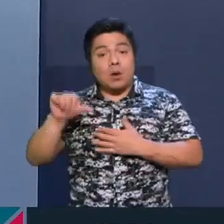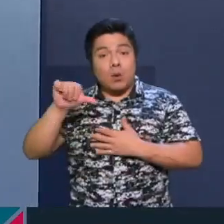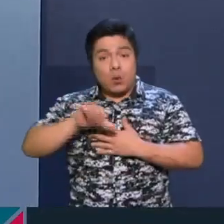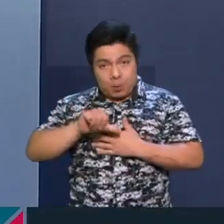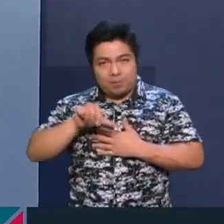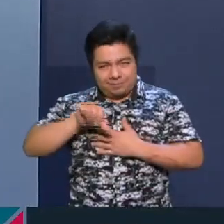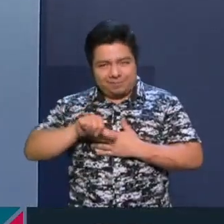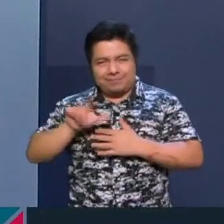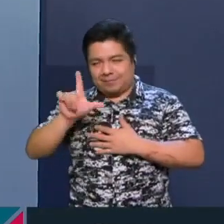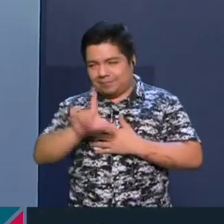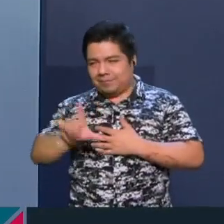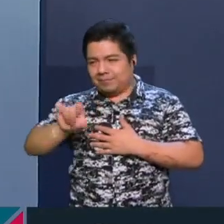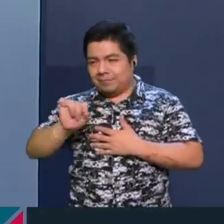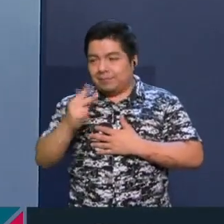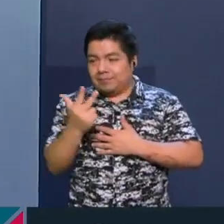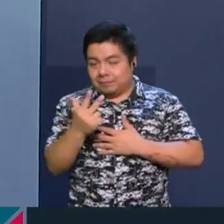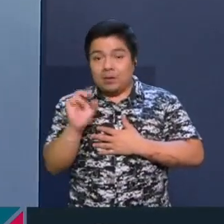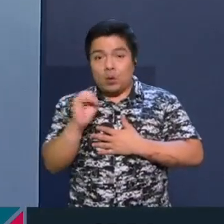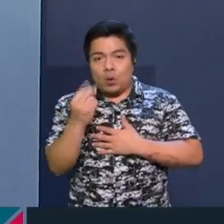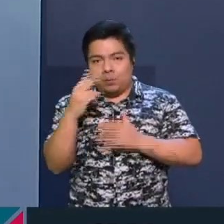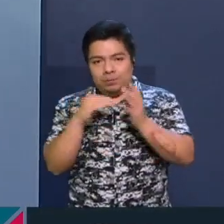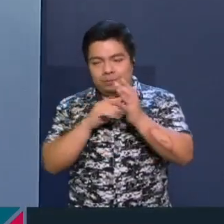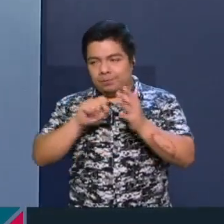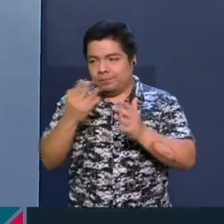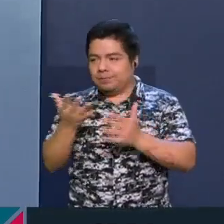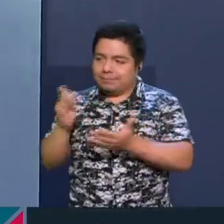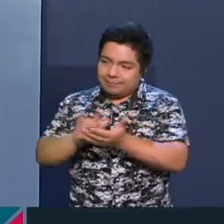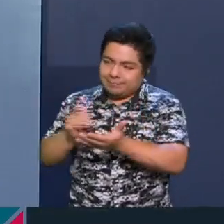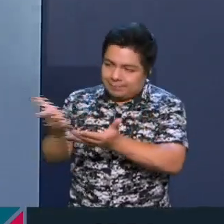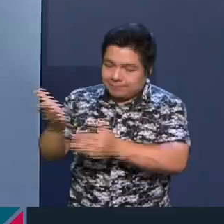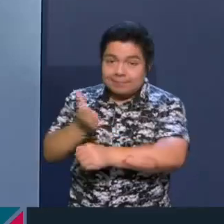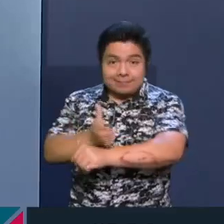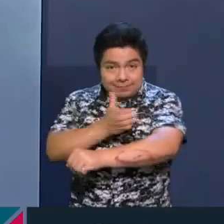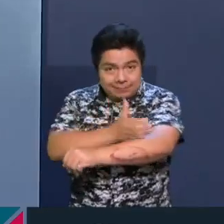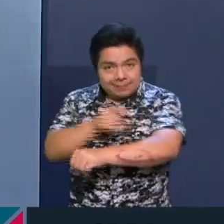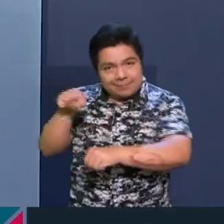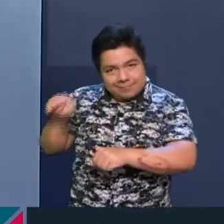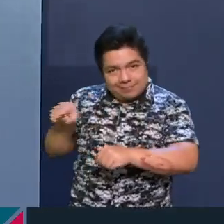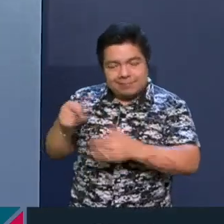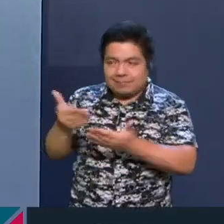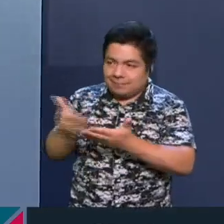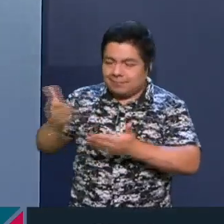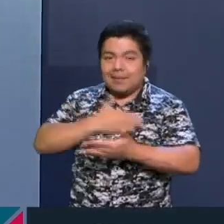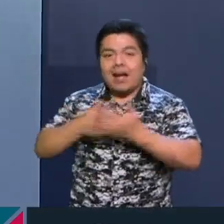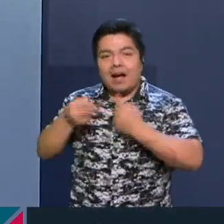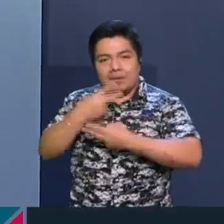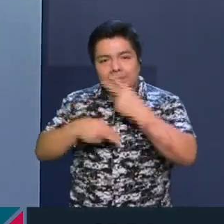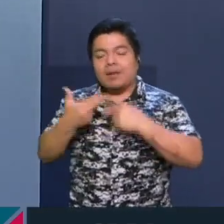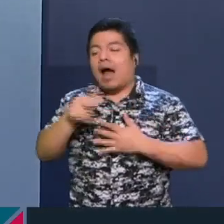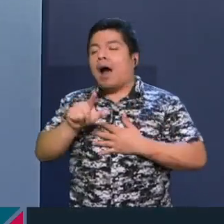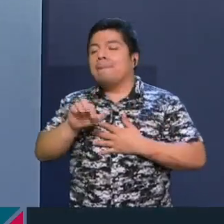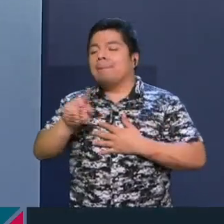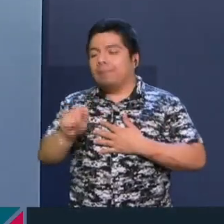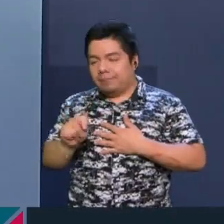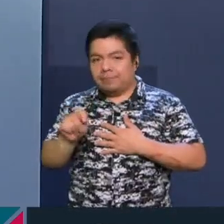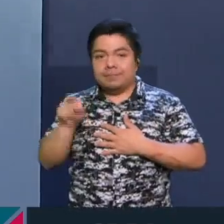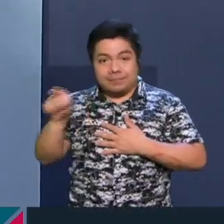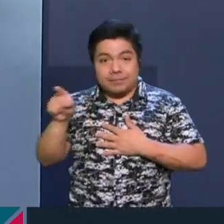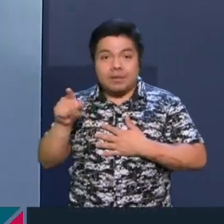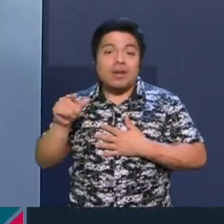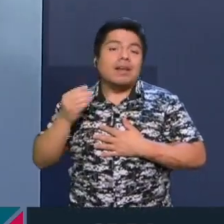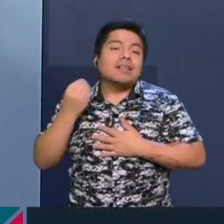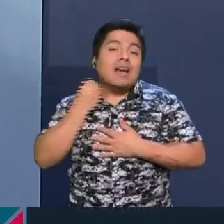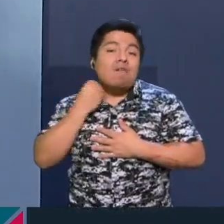para el desdoble de este lunes 28 de octubre de 2024, le agradecemos que nos acompañe aquí en el estudio y le damos la bienvenida a Hamlet García Almaguer. Él